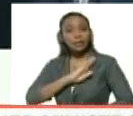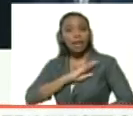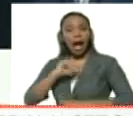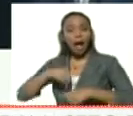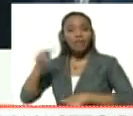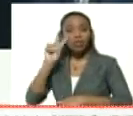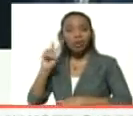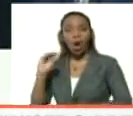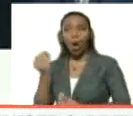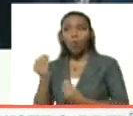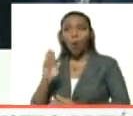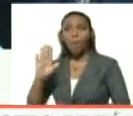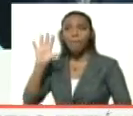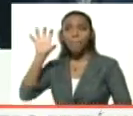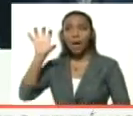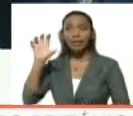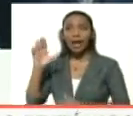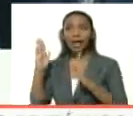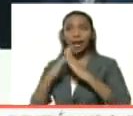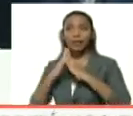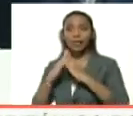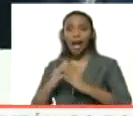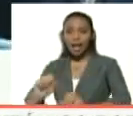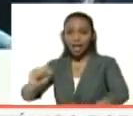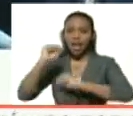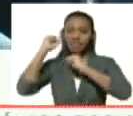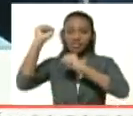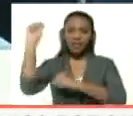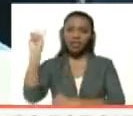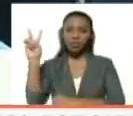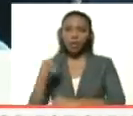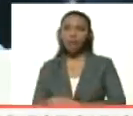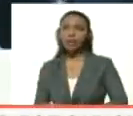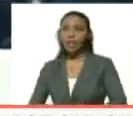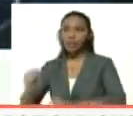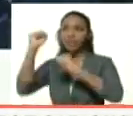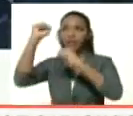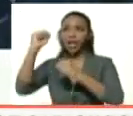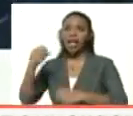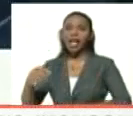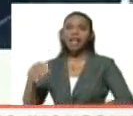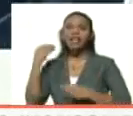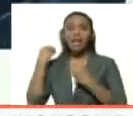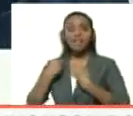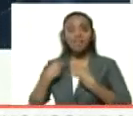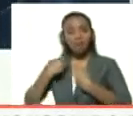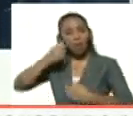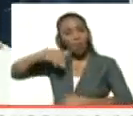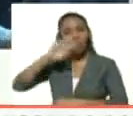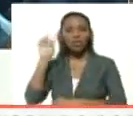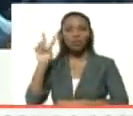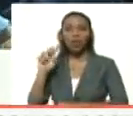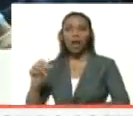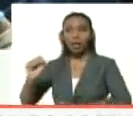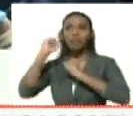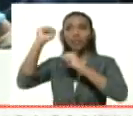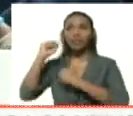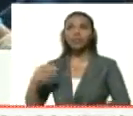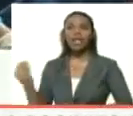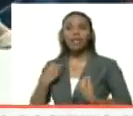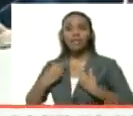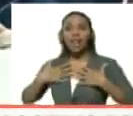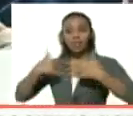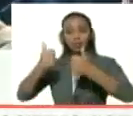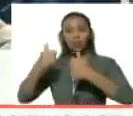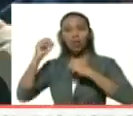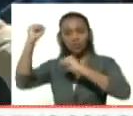Venezuela como su patria y hogar. ¡Que viva Venezuela! ¡Que viva! ¡Que viva el pueblo venezolano! ¡Que viva! ¡Que viva la salud!